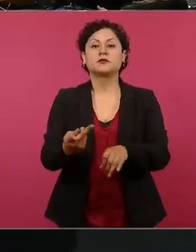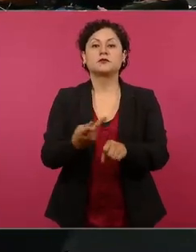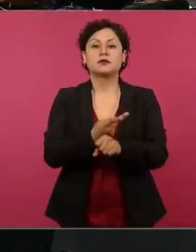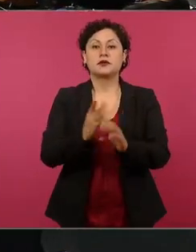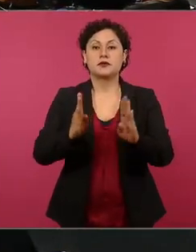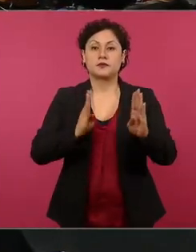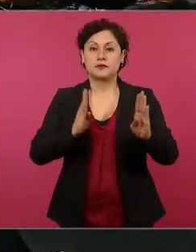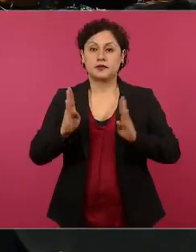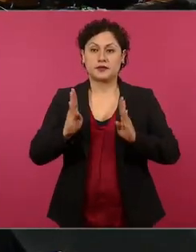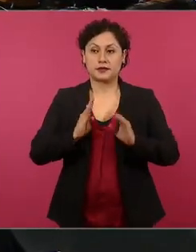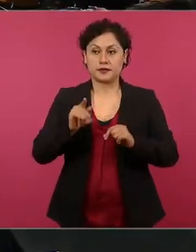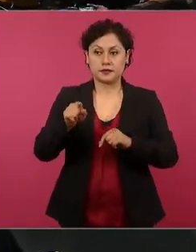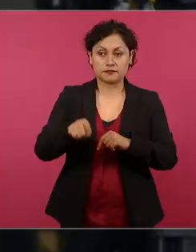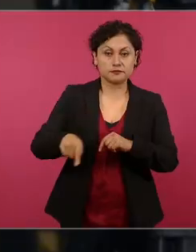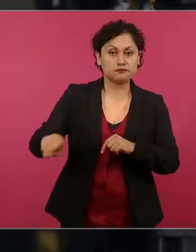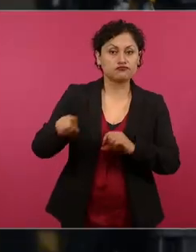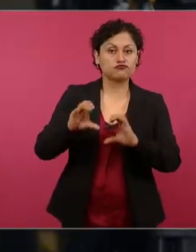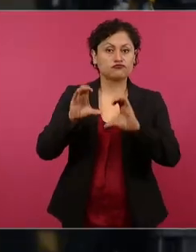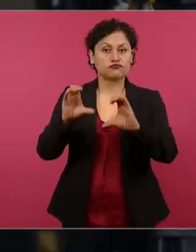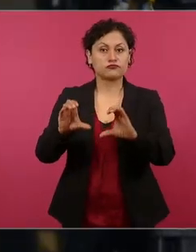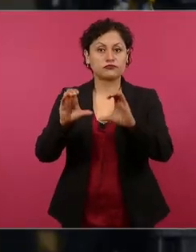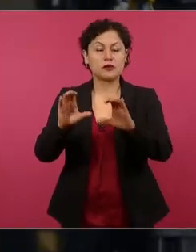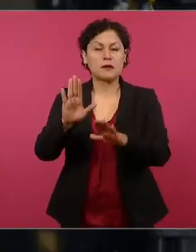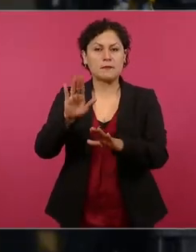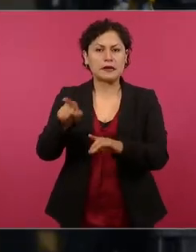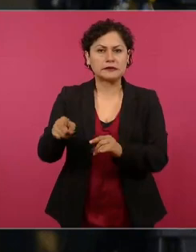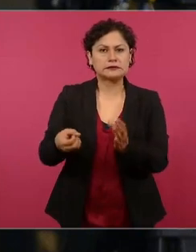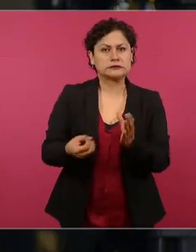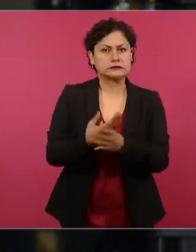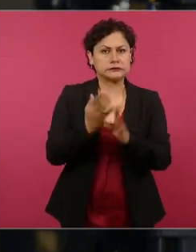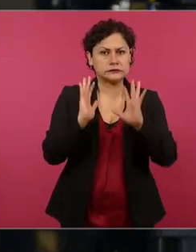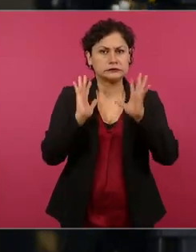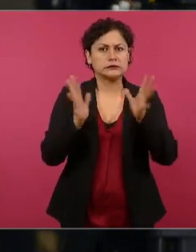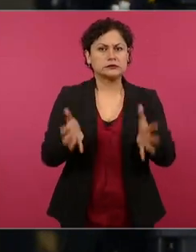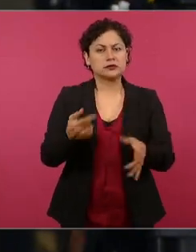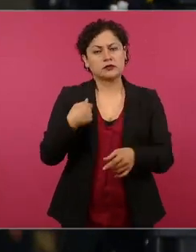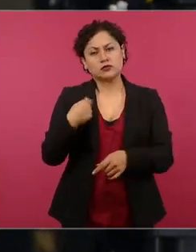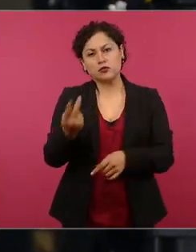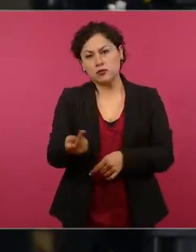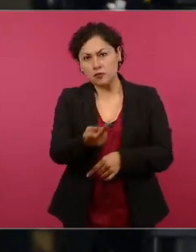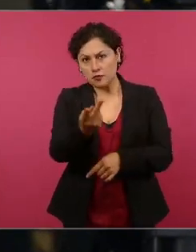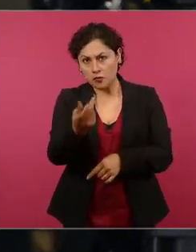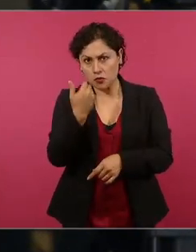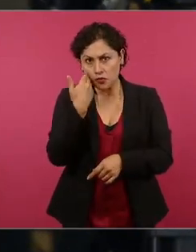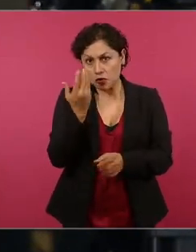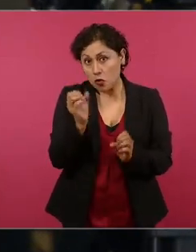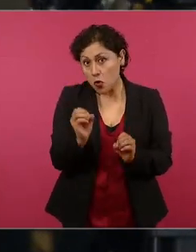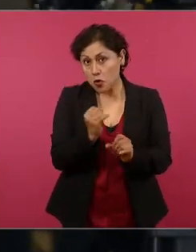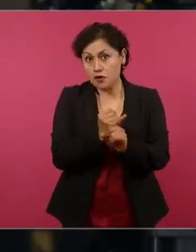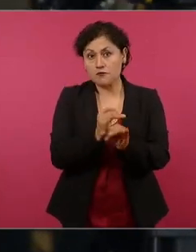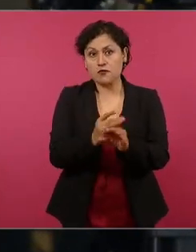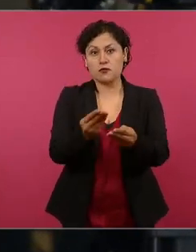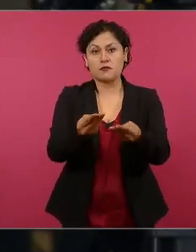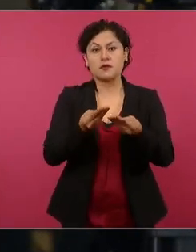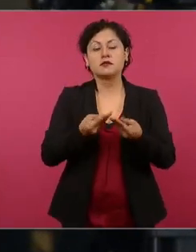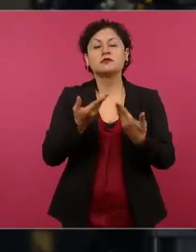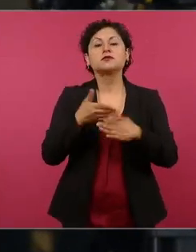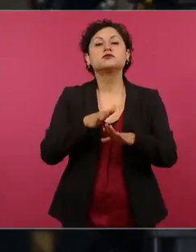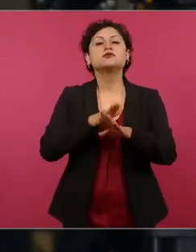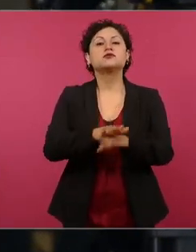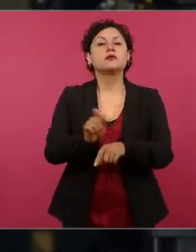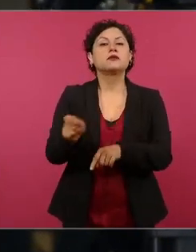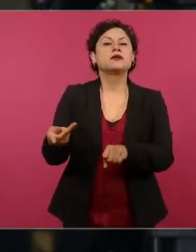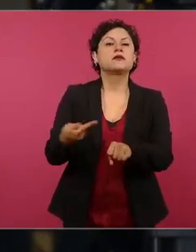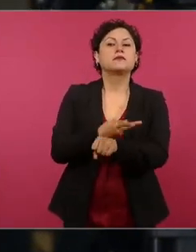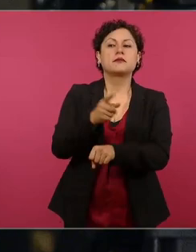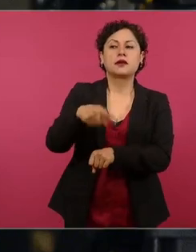militares. Se habla de que ya salieron, ya están en libertad. Quisiera preguntar o si nos pudiera dar en general información en torno a la situación de estos militares